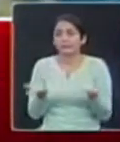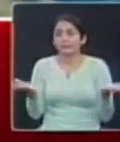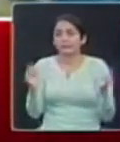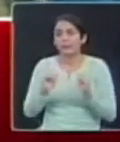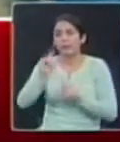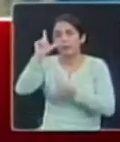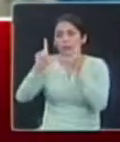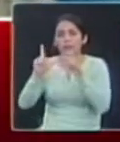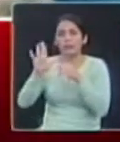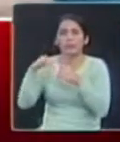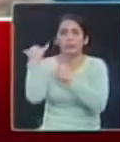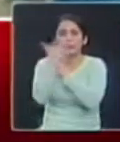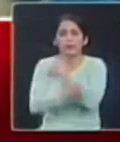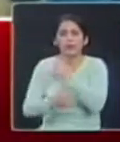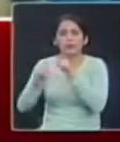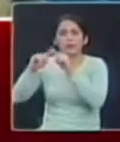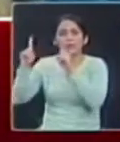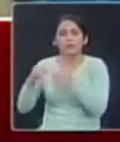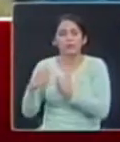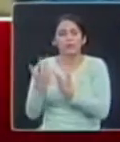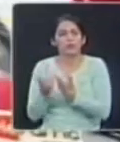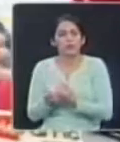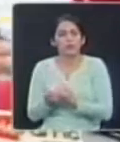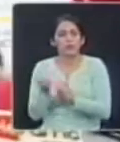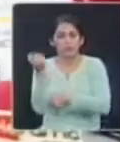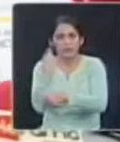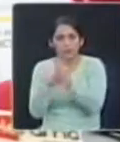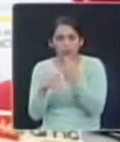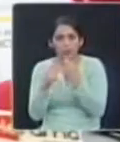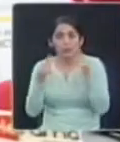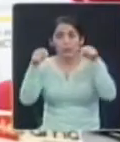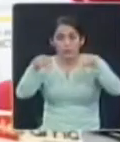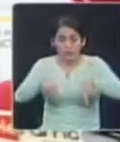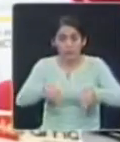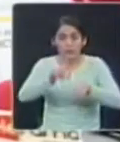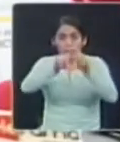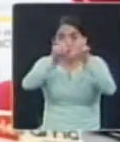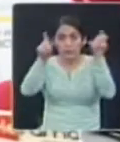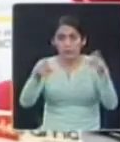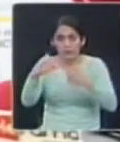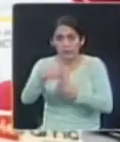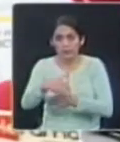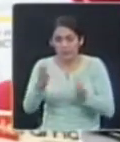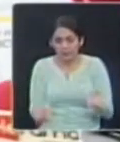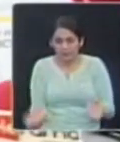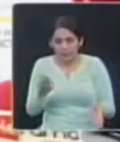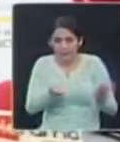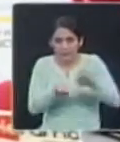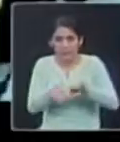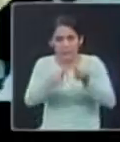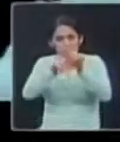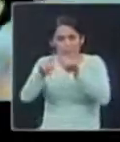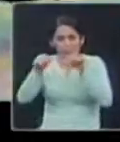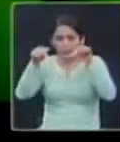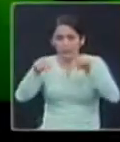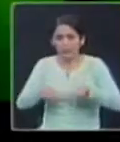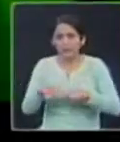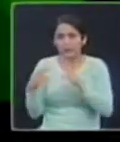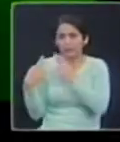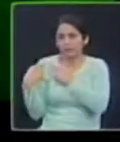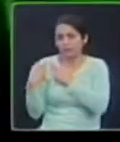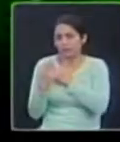cerrarán negocios con compañías cartoneras ecuatorianas y cerrarán negocios con líneas navieras que están en nuestros países. Las